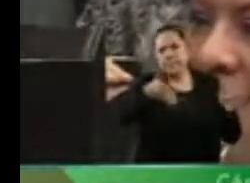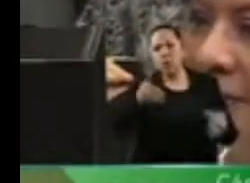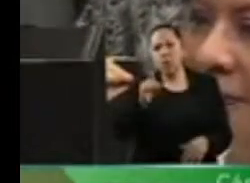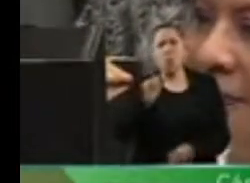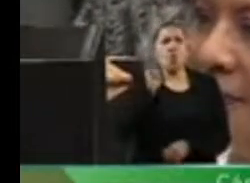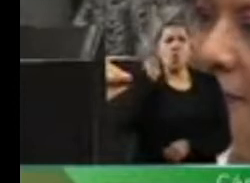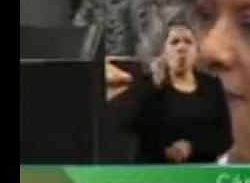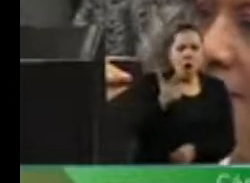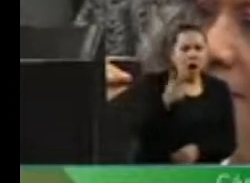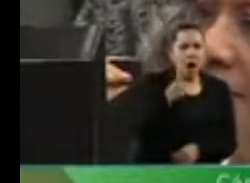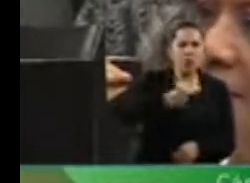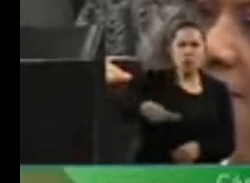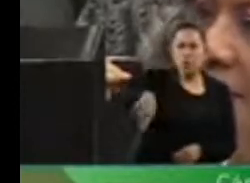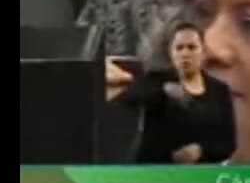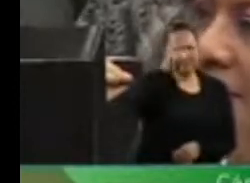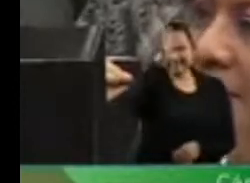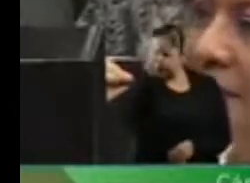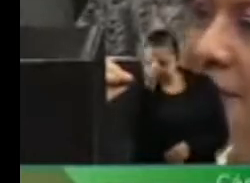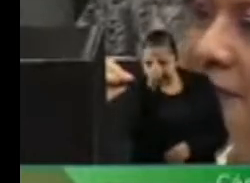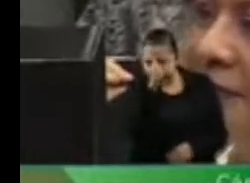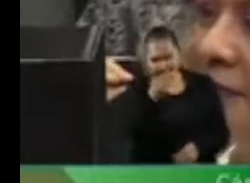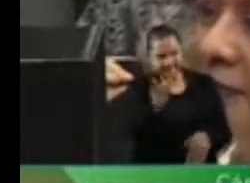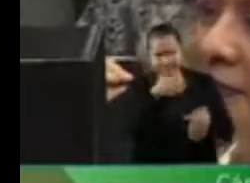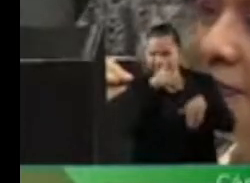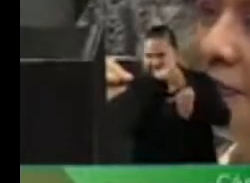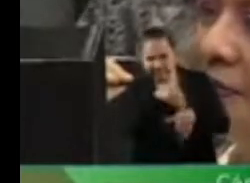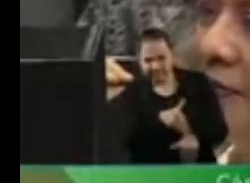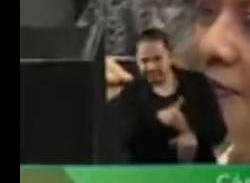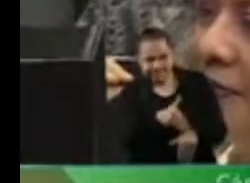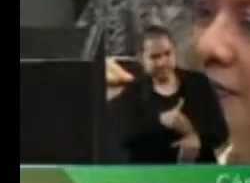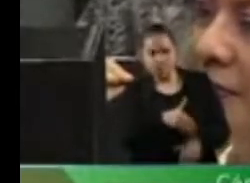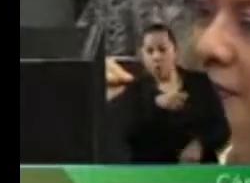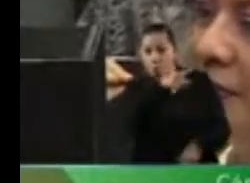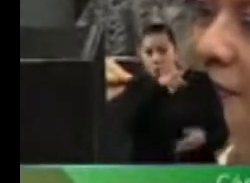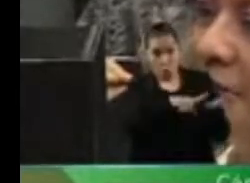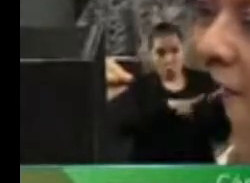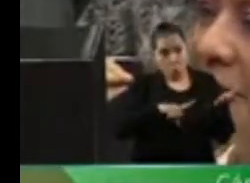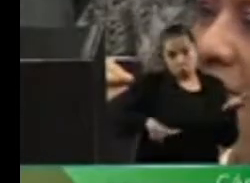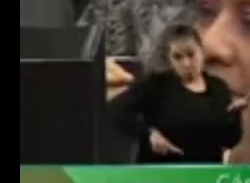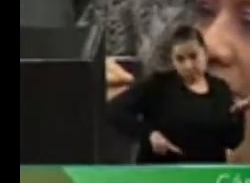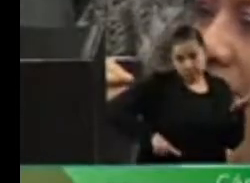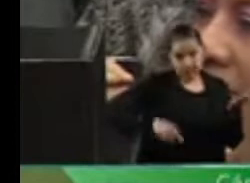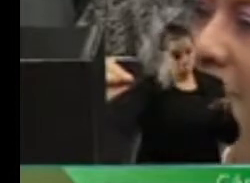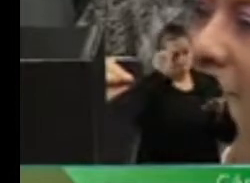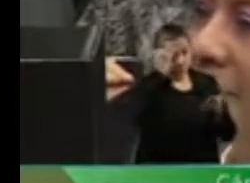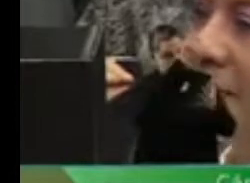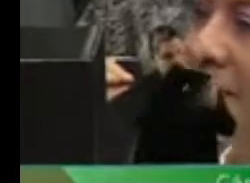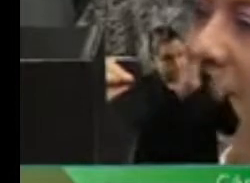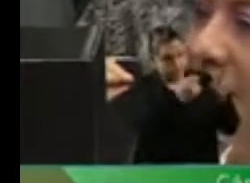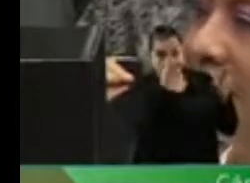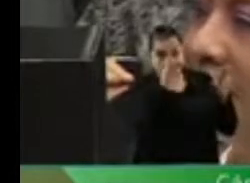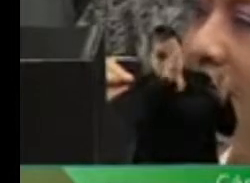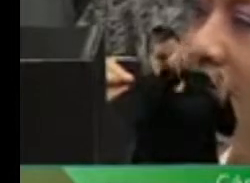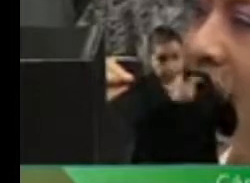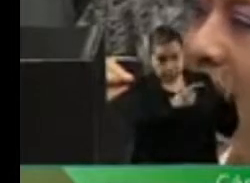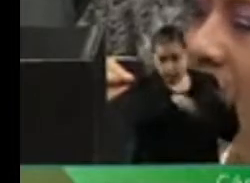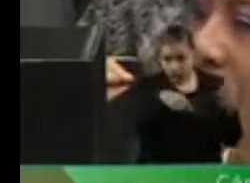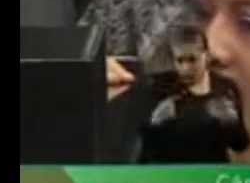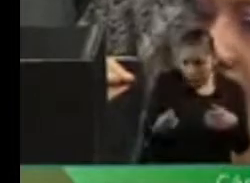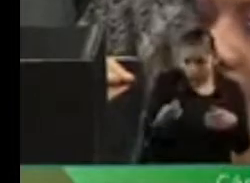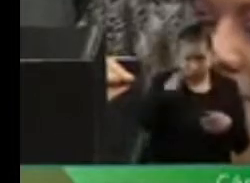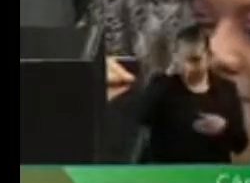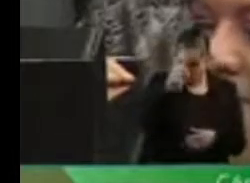observancia, en caso de que por cualquier trastorno público se establezca un gobierno contrario a los principios que ella sanciona. Tan luego como